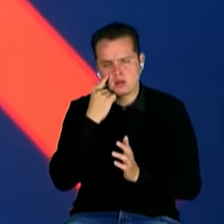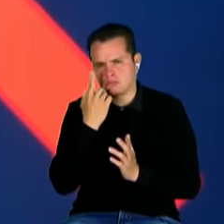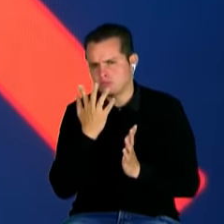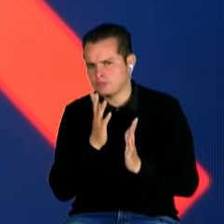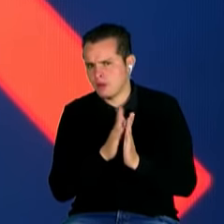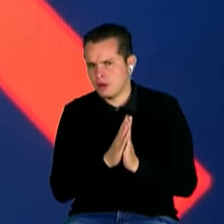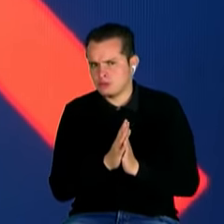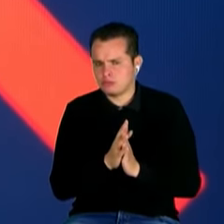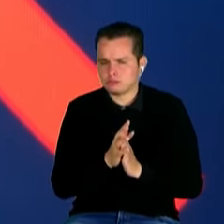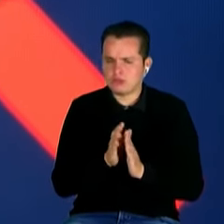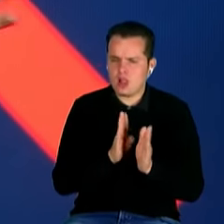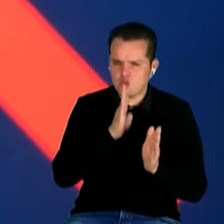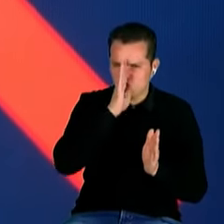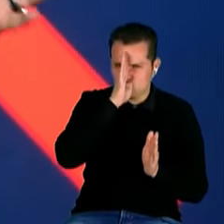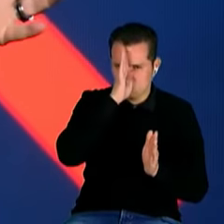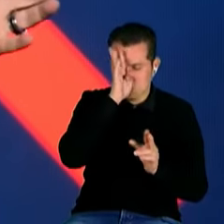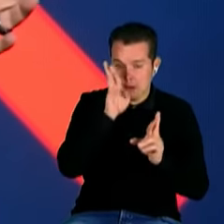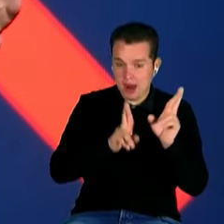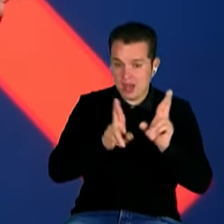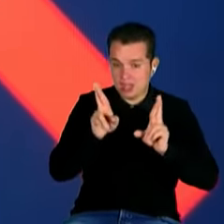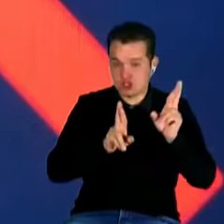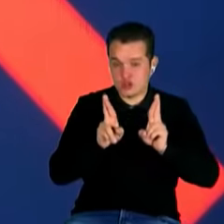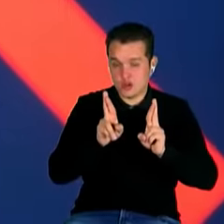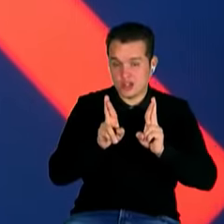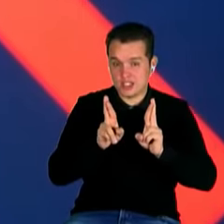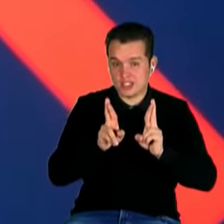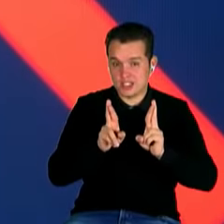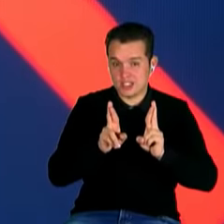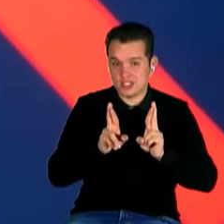fijamos, según la costumbre de la sortis o de la suerte,